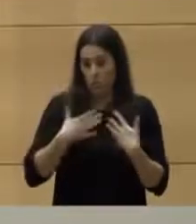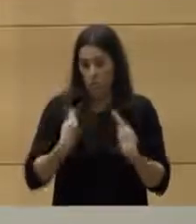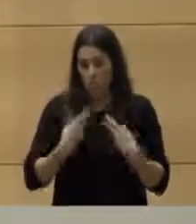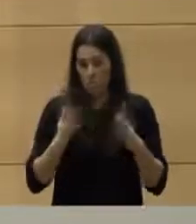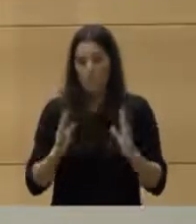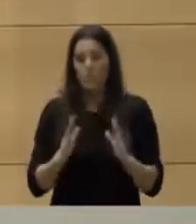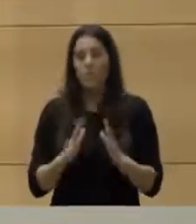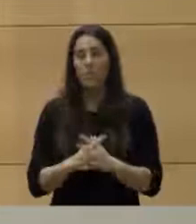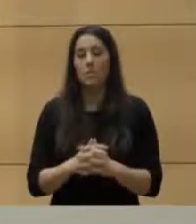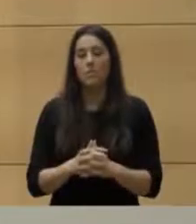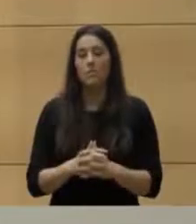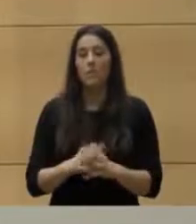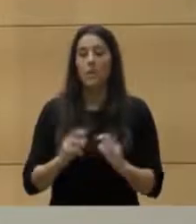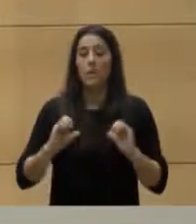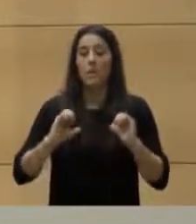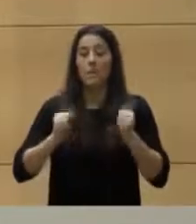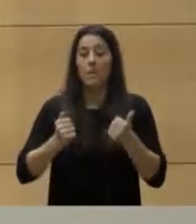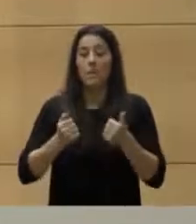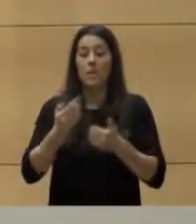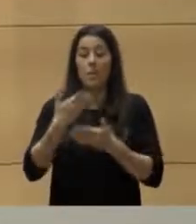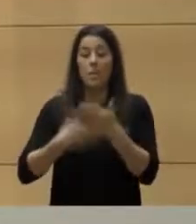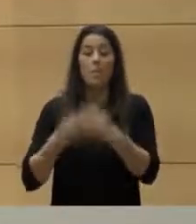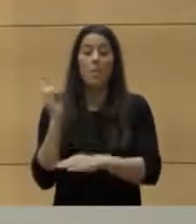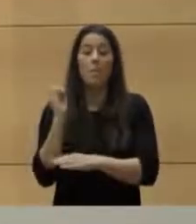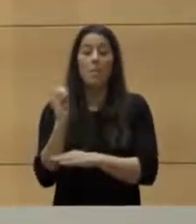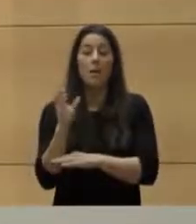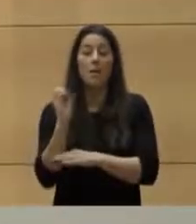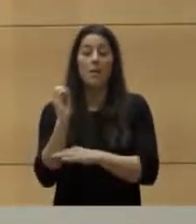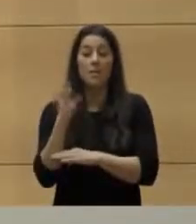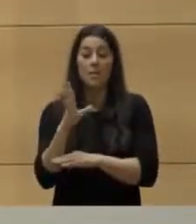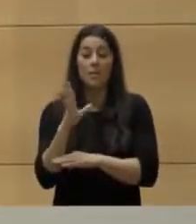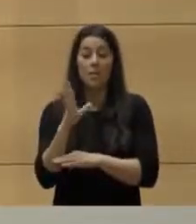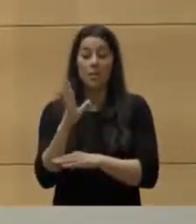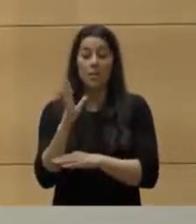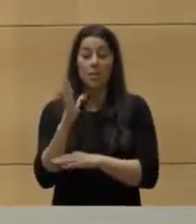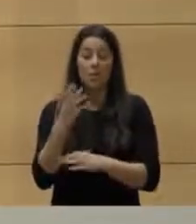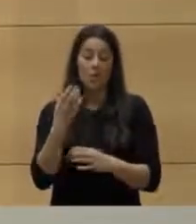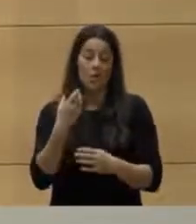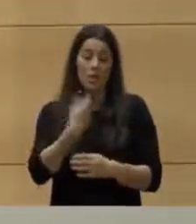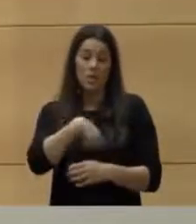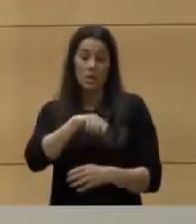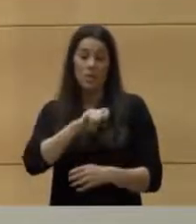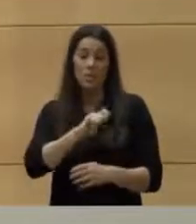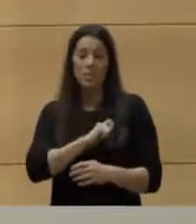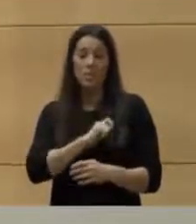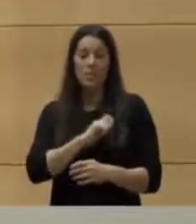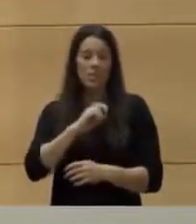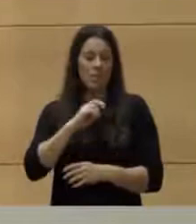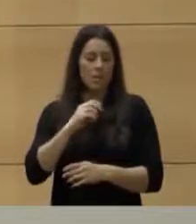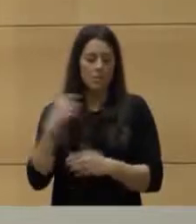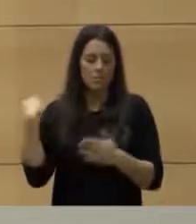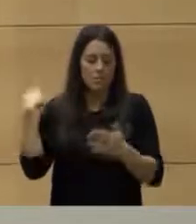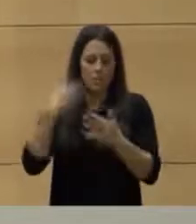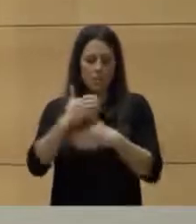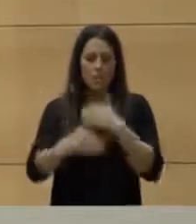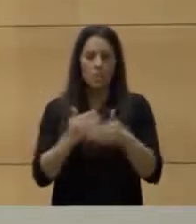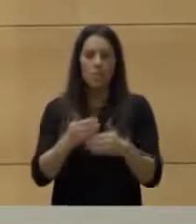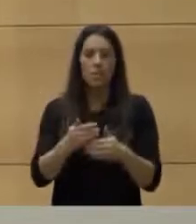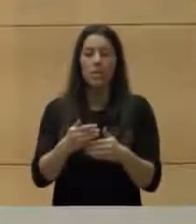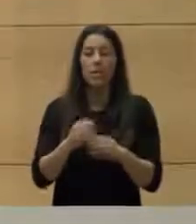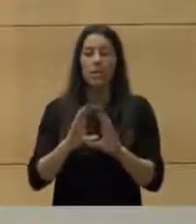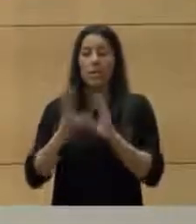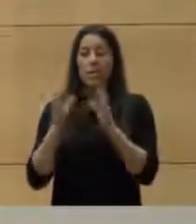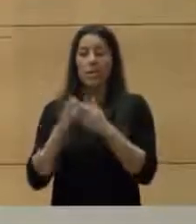desde el manifiesto programa del Partido Comunista de España del 75, la Junta Democrática, etcétera, etcétera, la izquierda siempre ha dicho lo